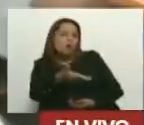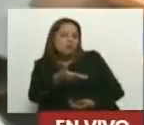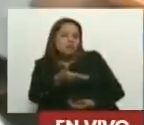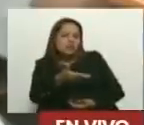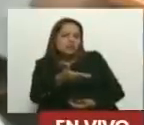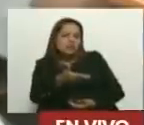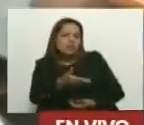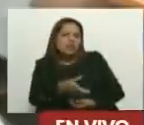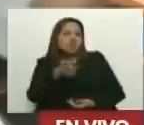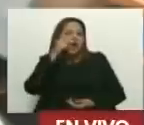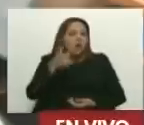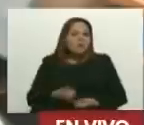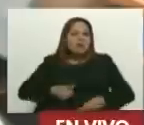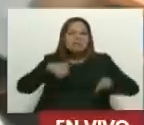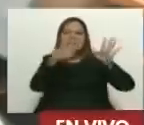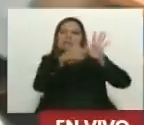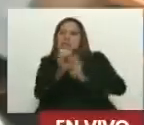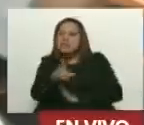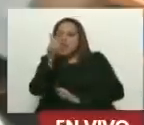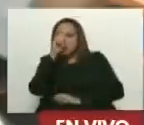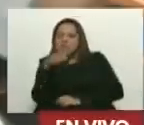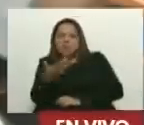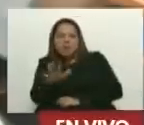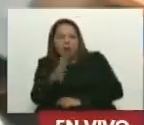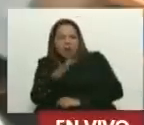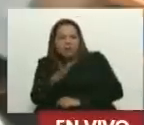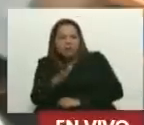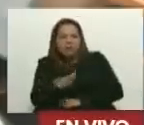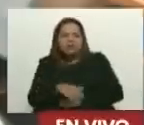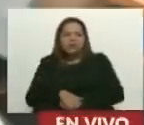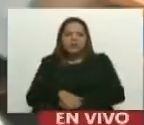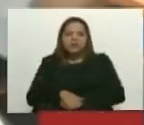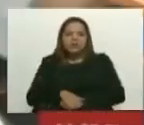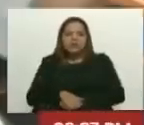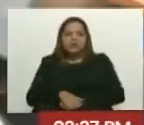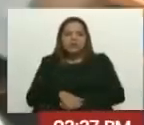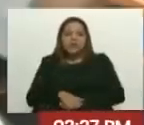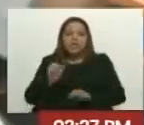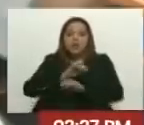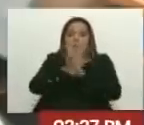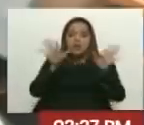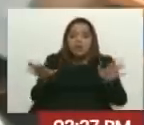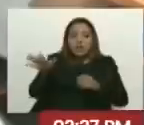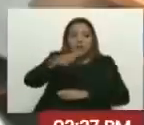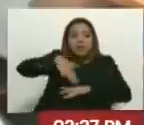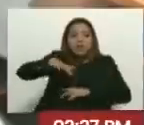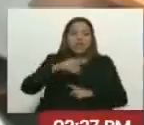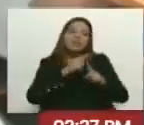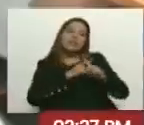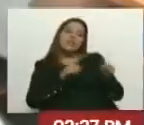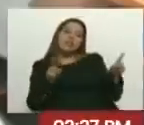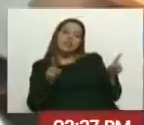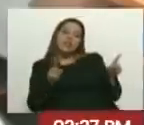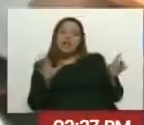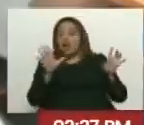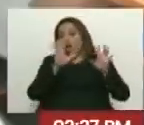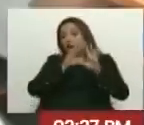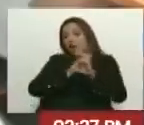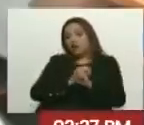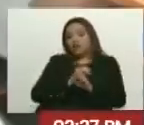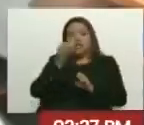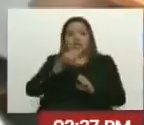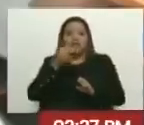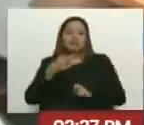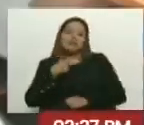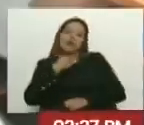tipo 60 y pico de años. O sea que en la mañana en la plaza es distinto el público. El público de la noche y de la tarde